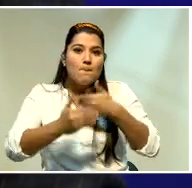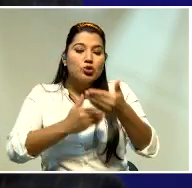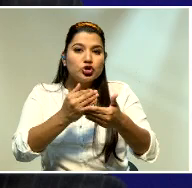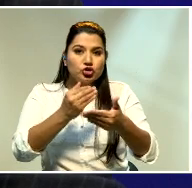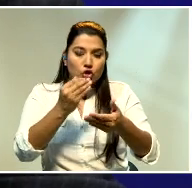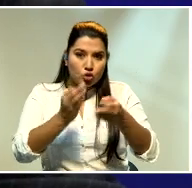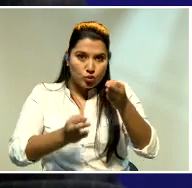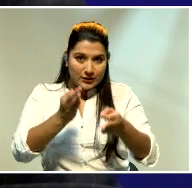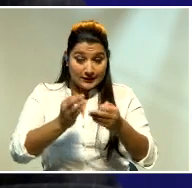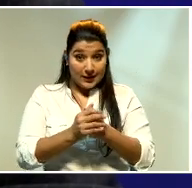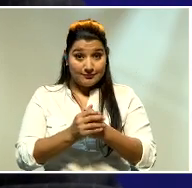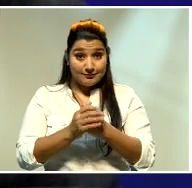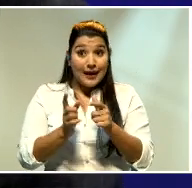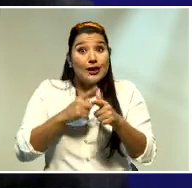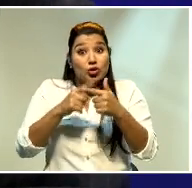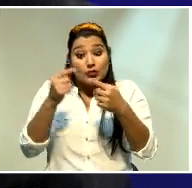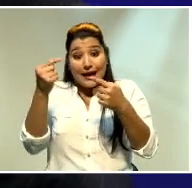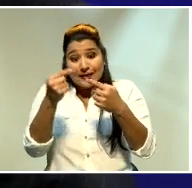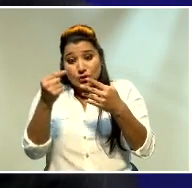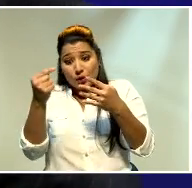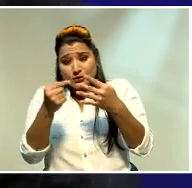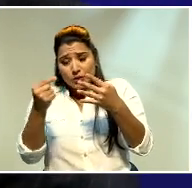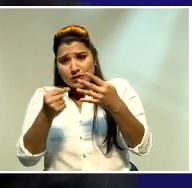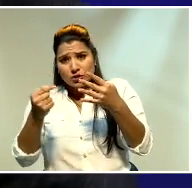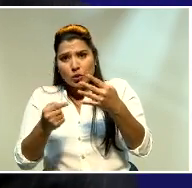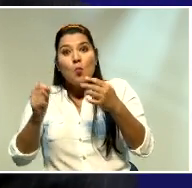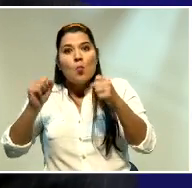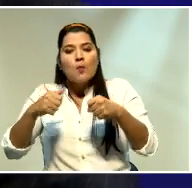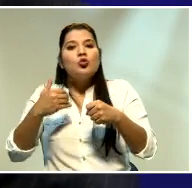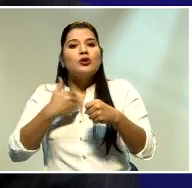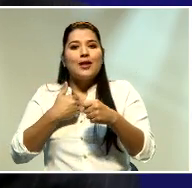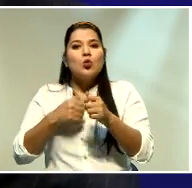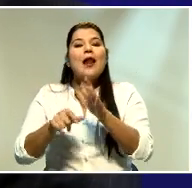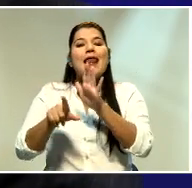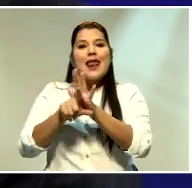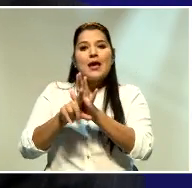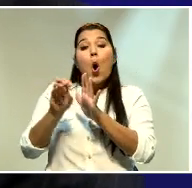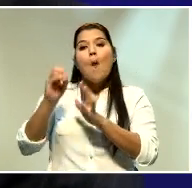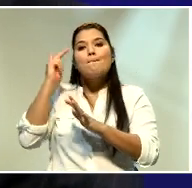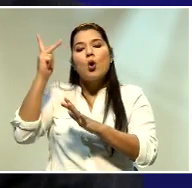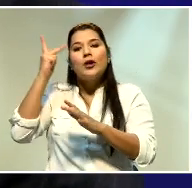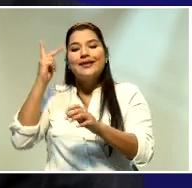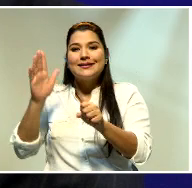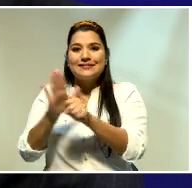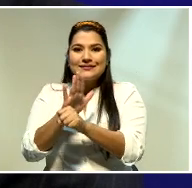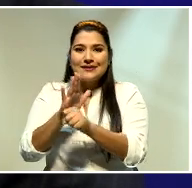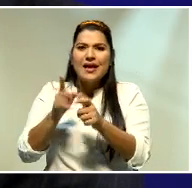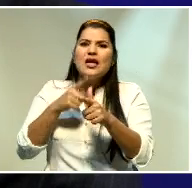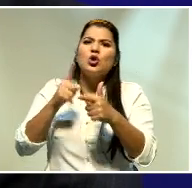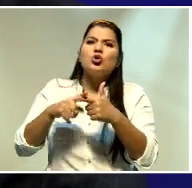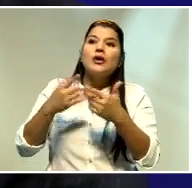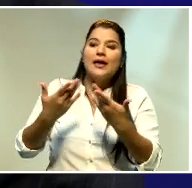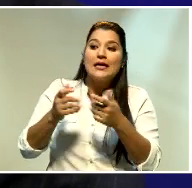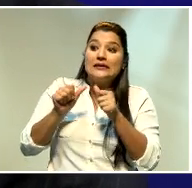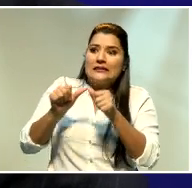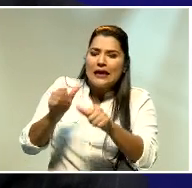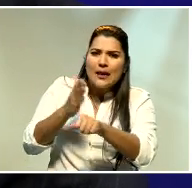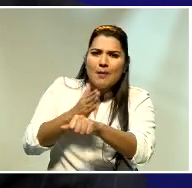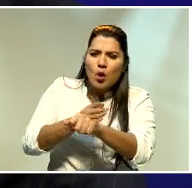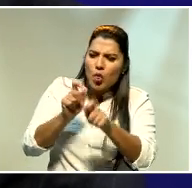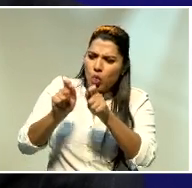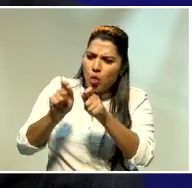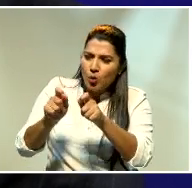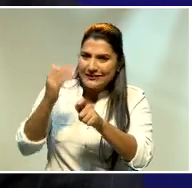política integral. Entonces, yo creo que, ¿qué es lo más importante en este punto de la discusión? Seguir profundizando la educación financiera, seguir con los planes